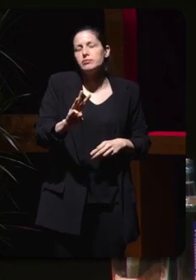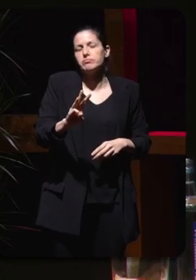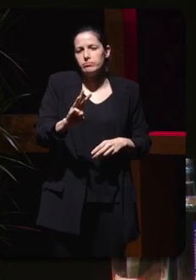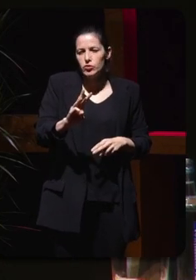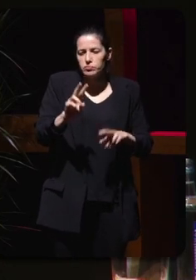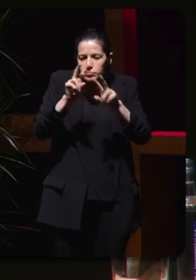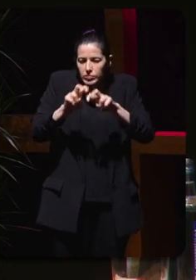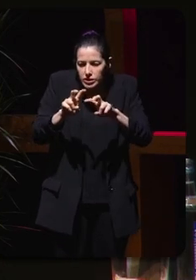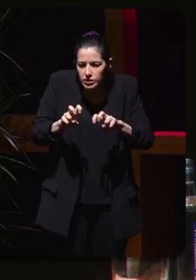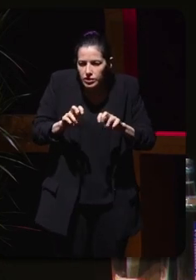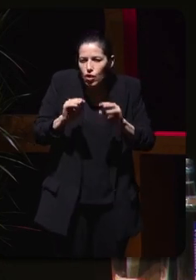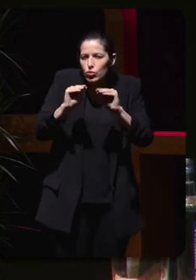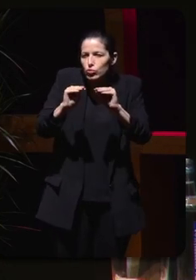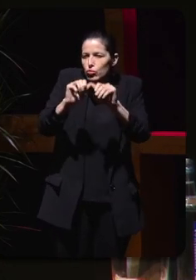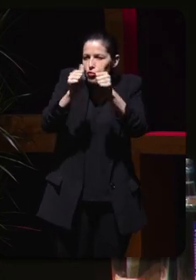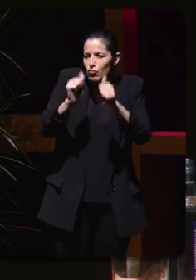Yo cubrí